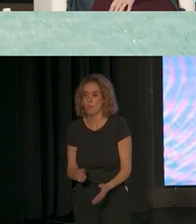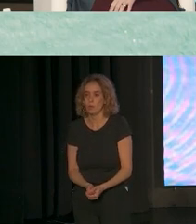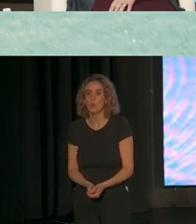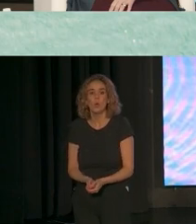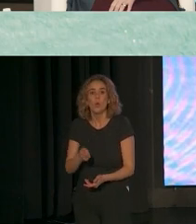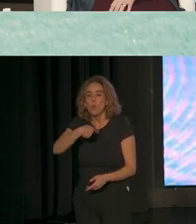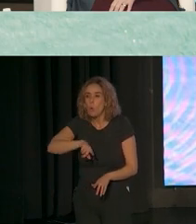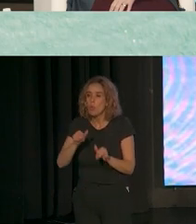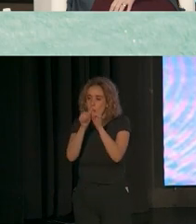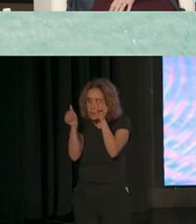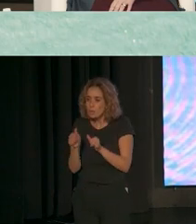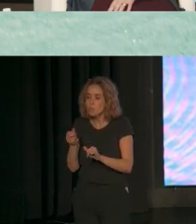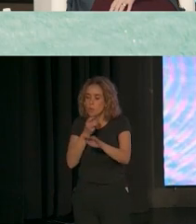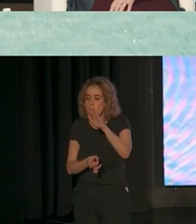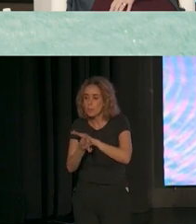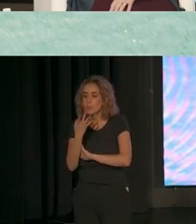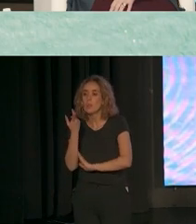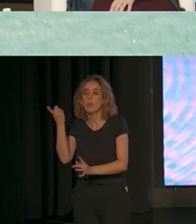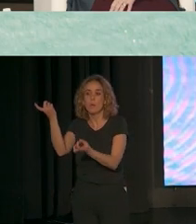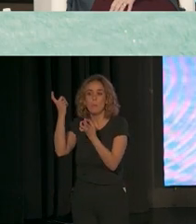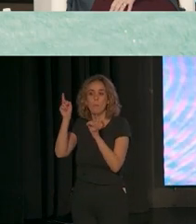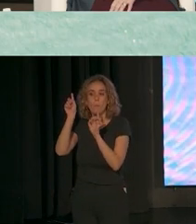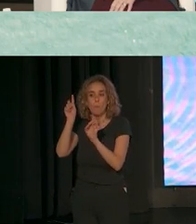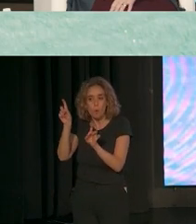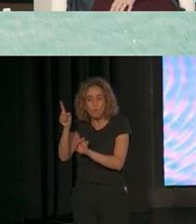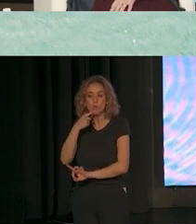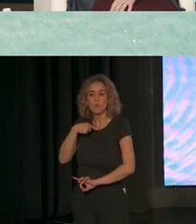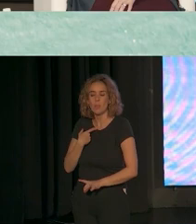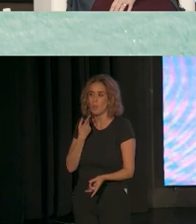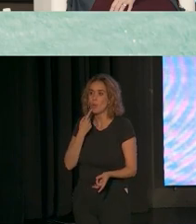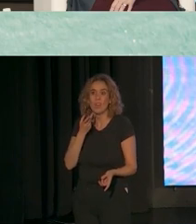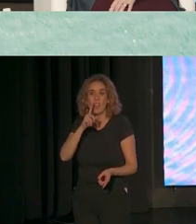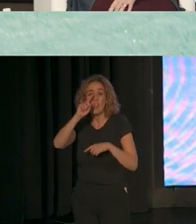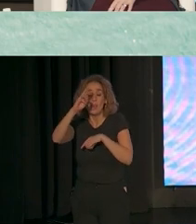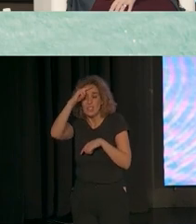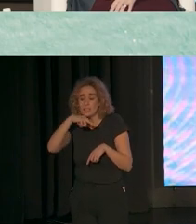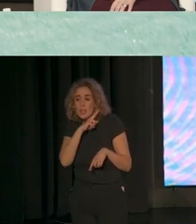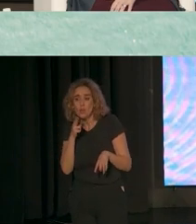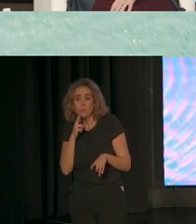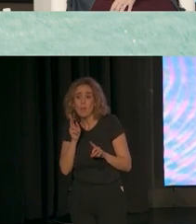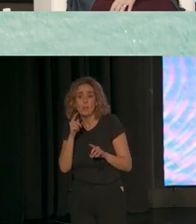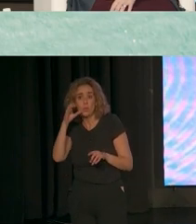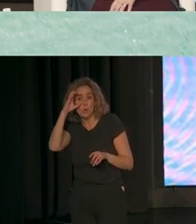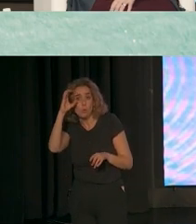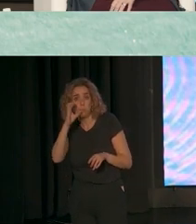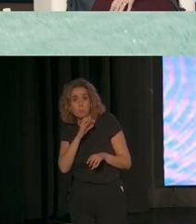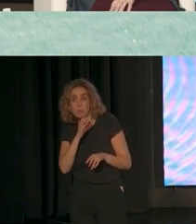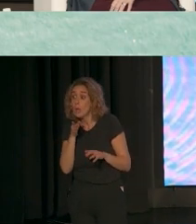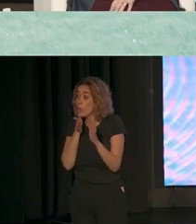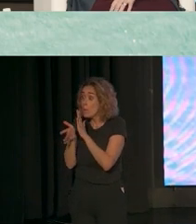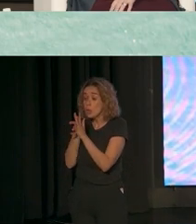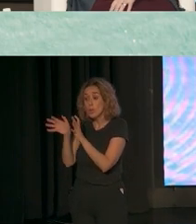cuando creamos estos modelos, mi mentor me dijo que si los padres simplemente están como espectadores y no les explicamos las cosas y no